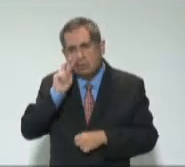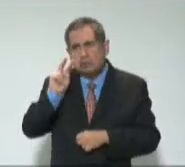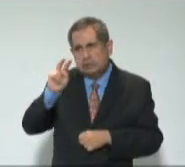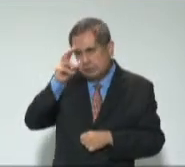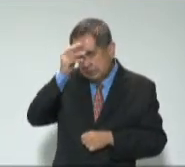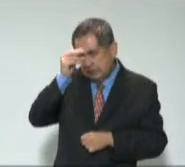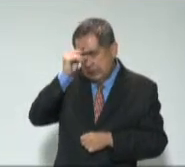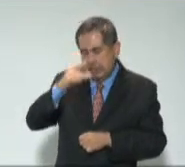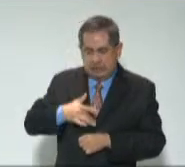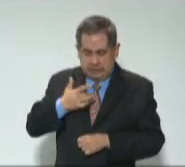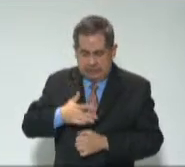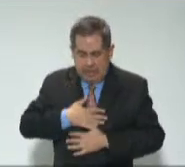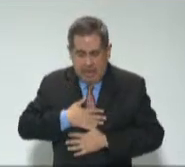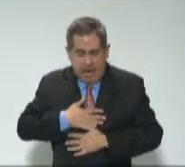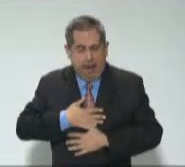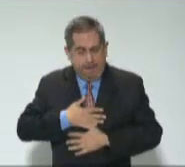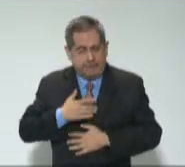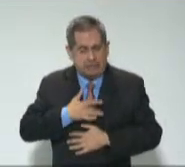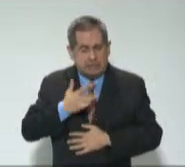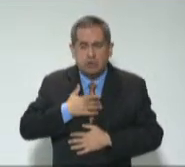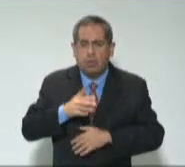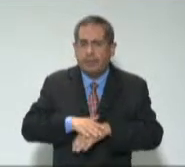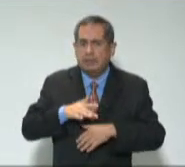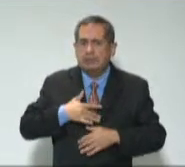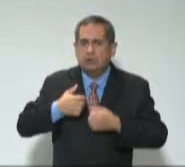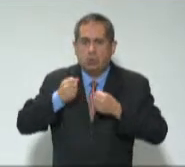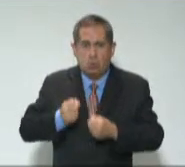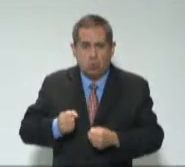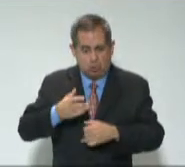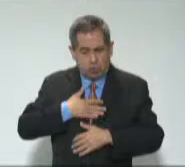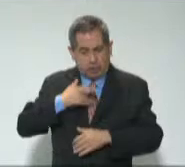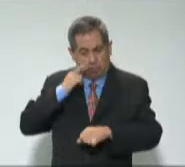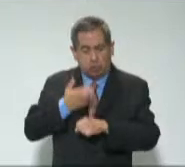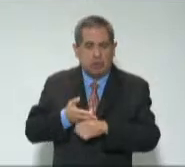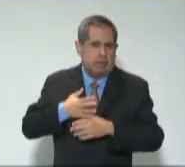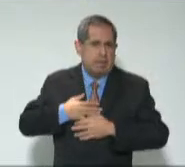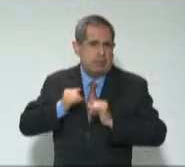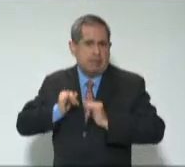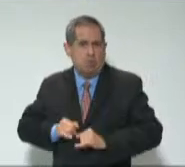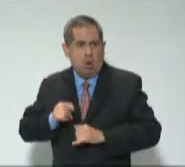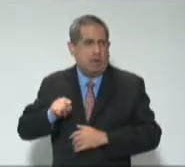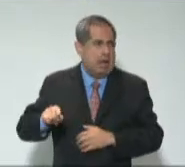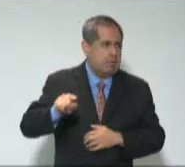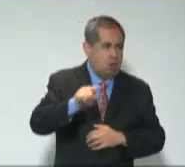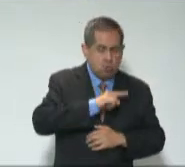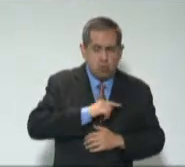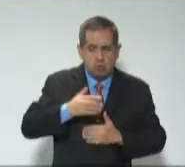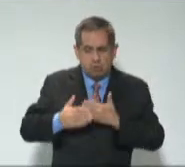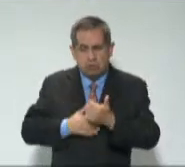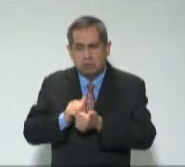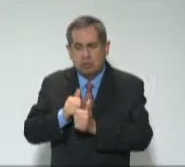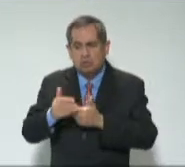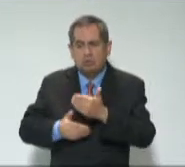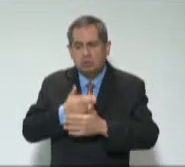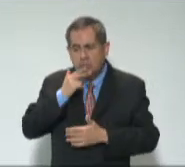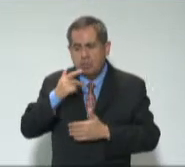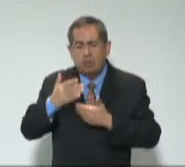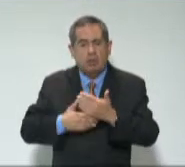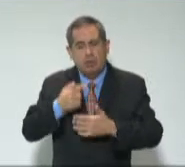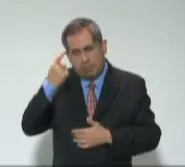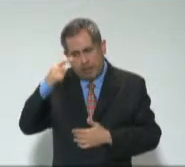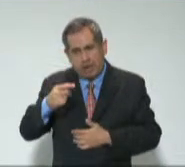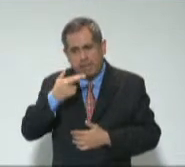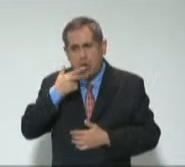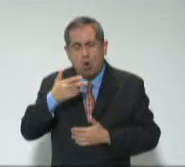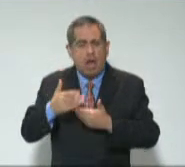sentirse más segura y pueda tomar la responsabilidad que a título individual este corresponde a todos para combatir